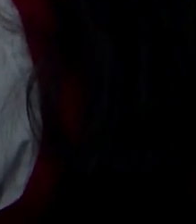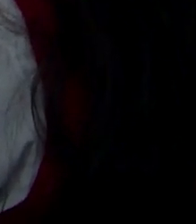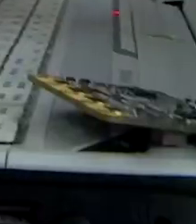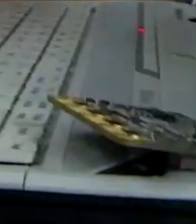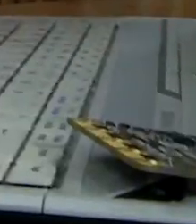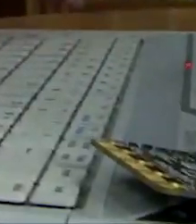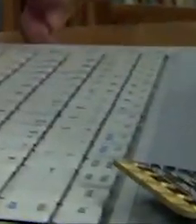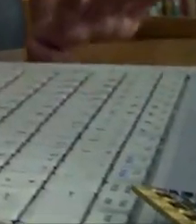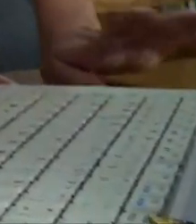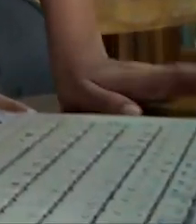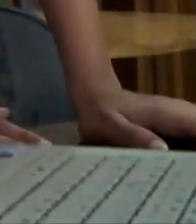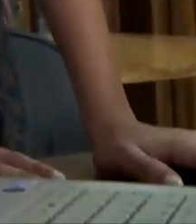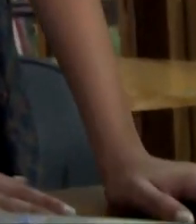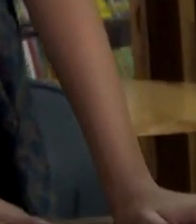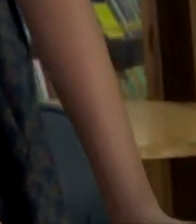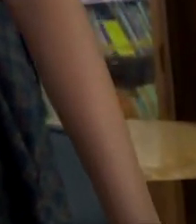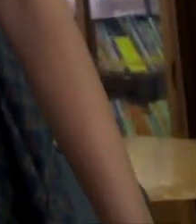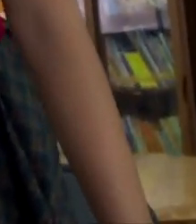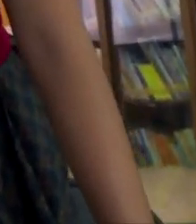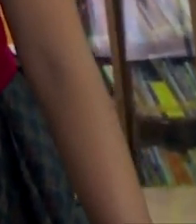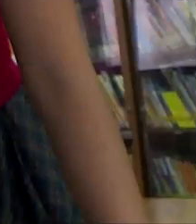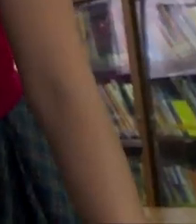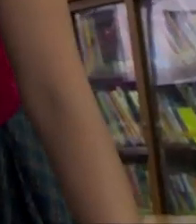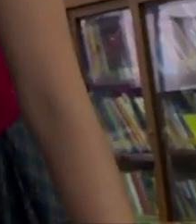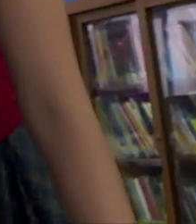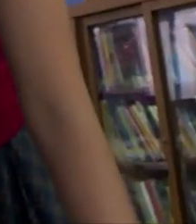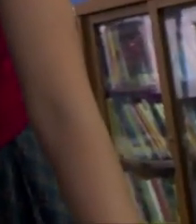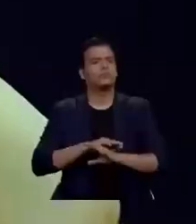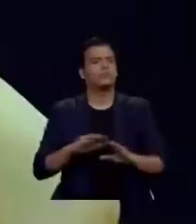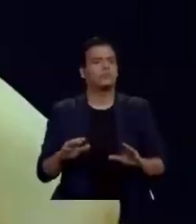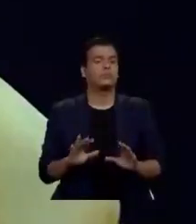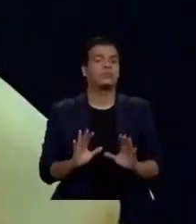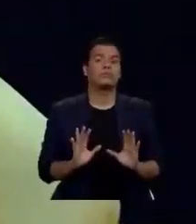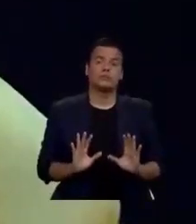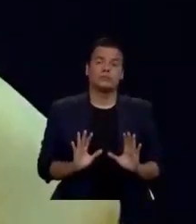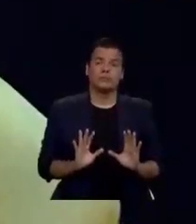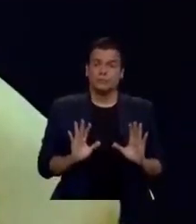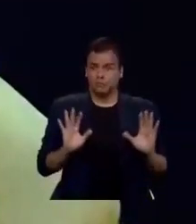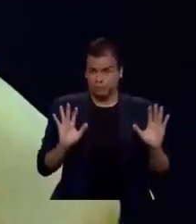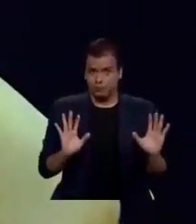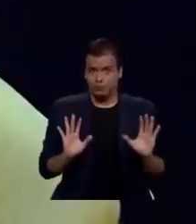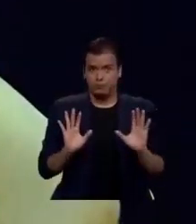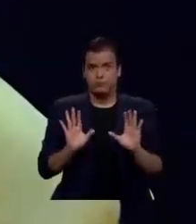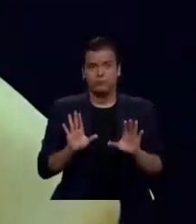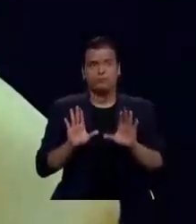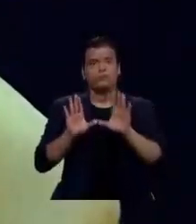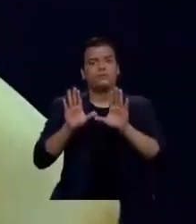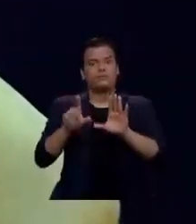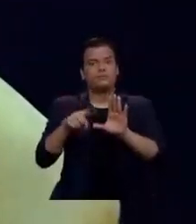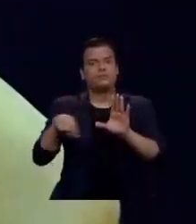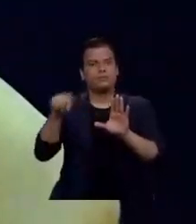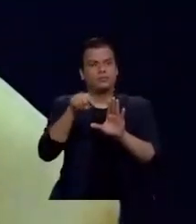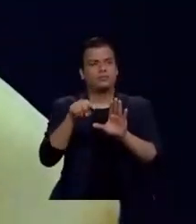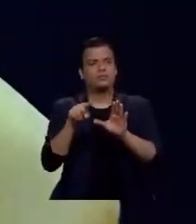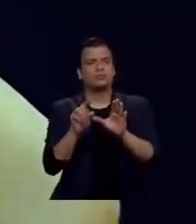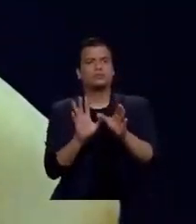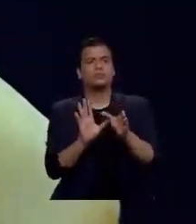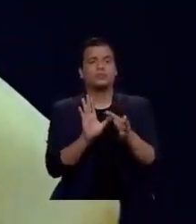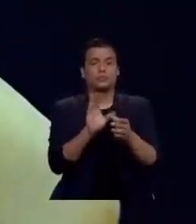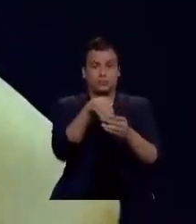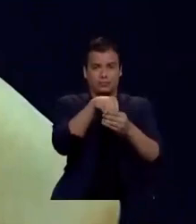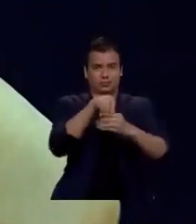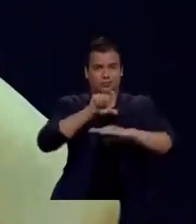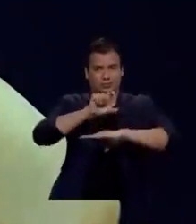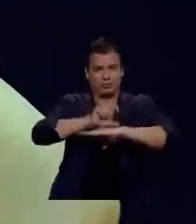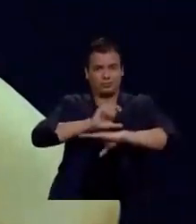esos ya son niños más grandes y tenemos dos currículos que los incorporamos en las escuelas públicas del